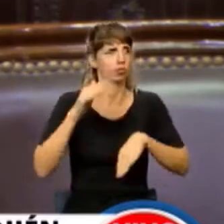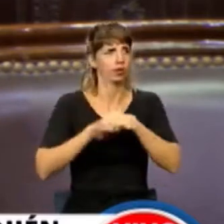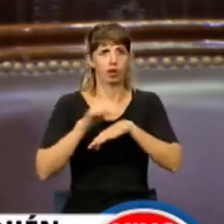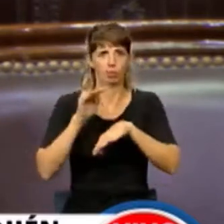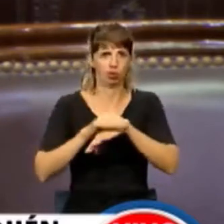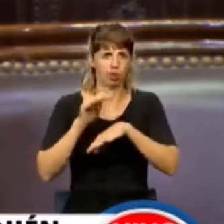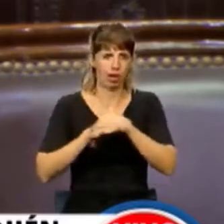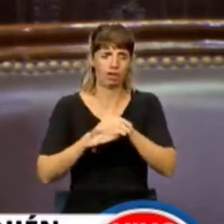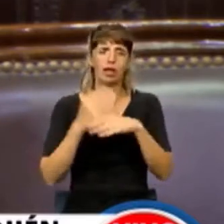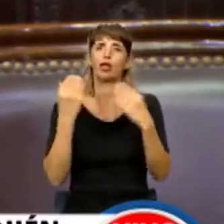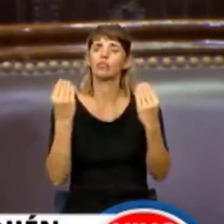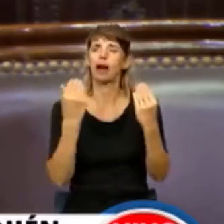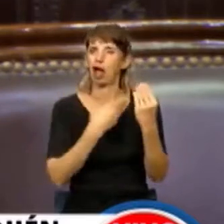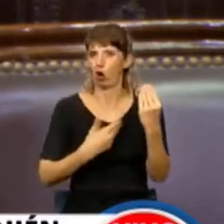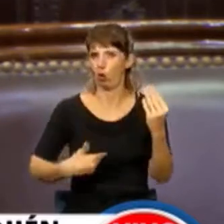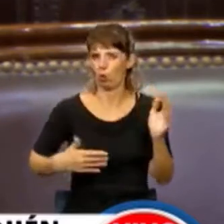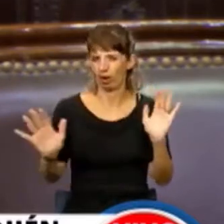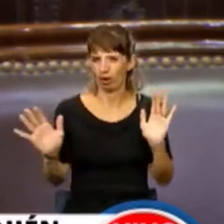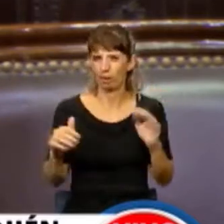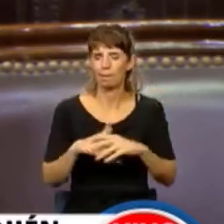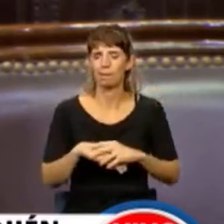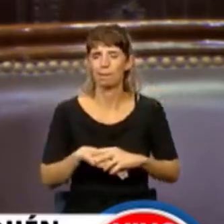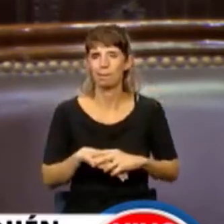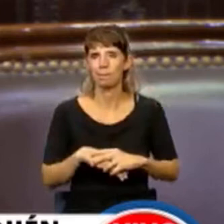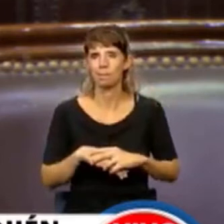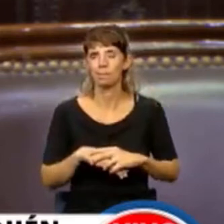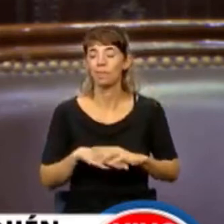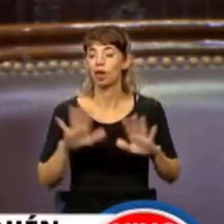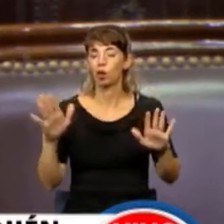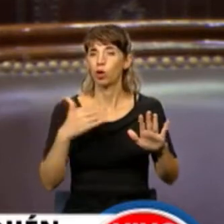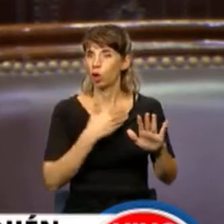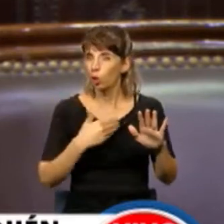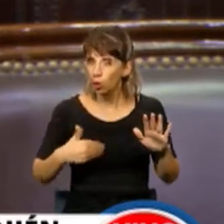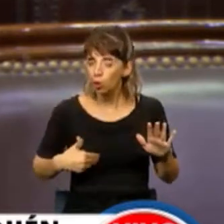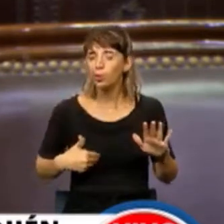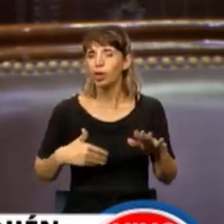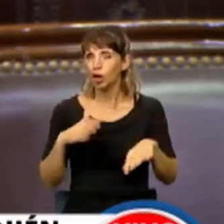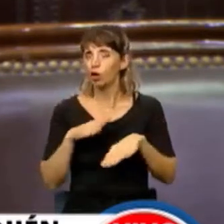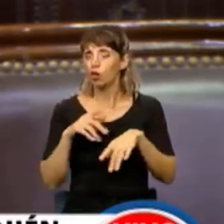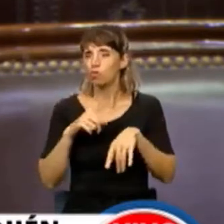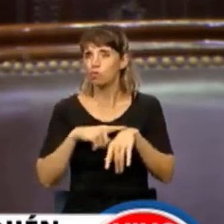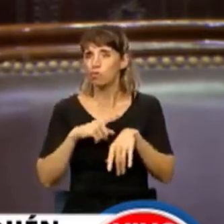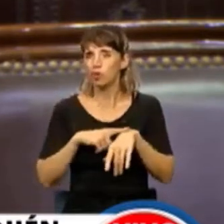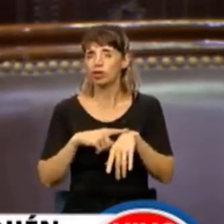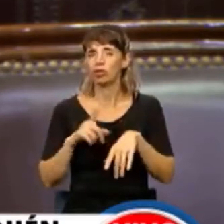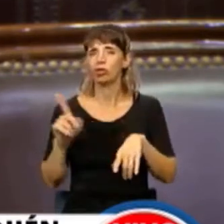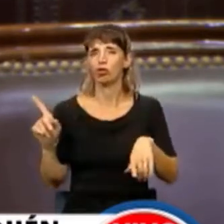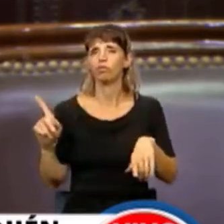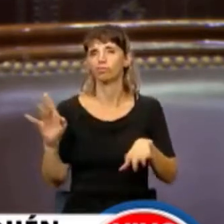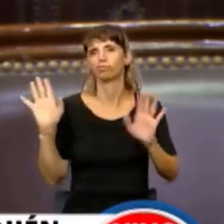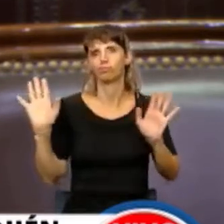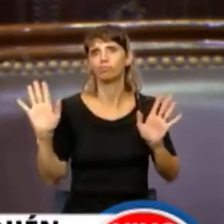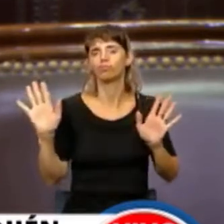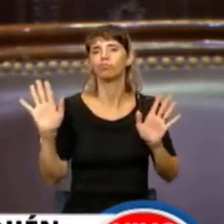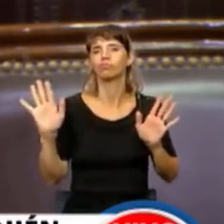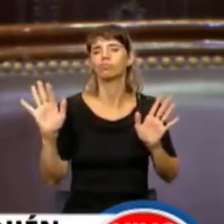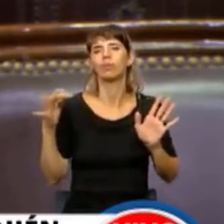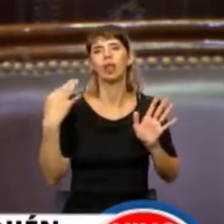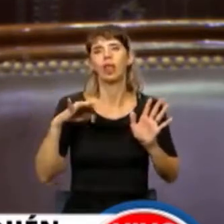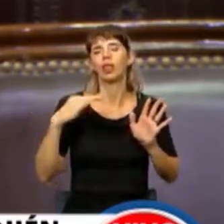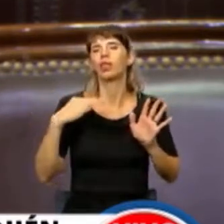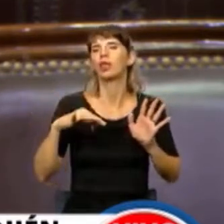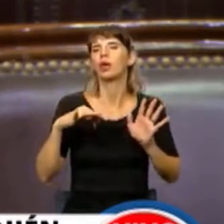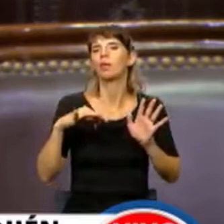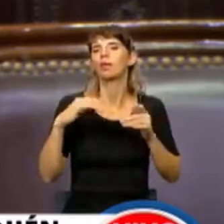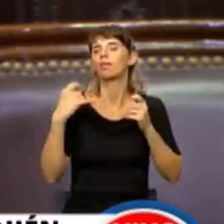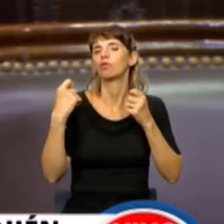gobernar. Hora de gobernar que nos impone también la obligación de otorgar gobernabilidad a